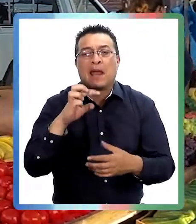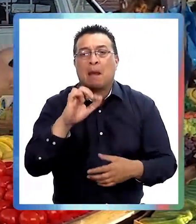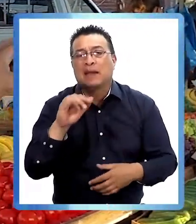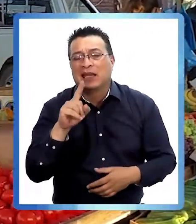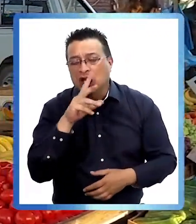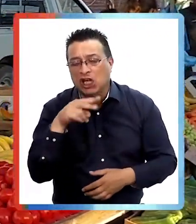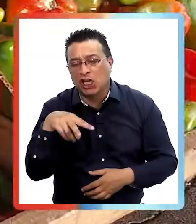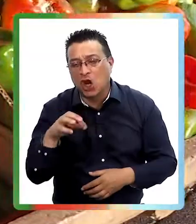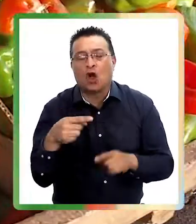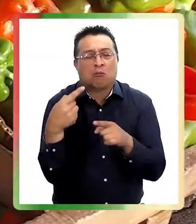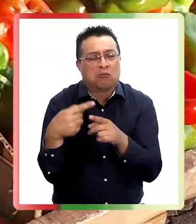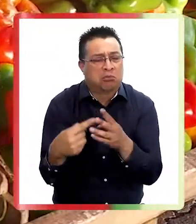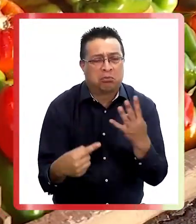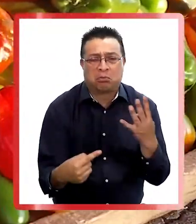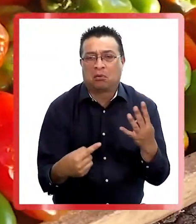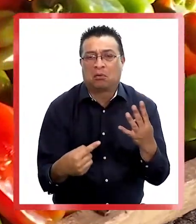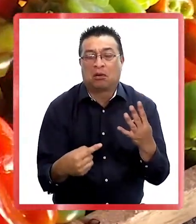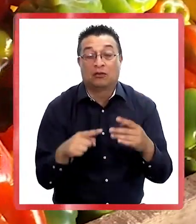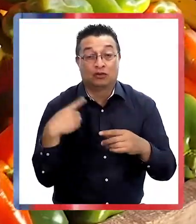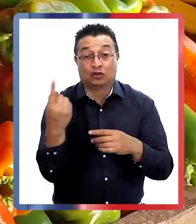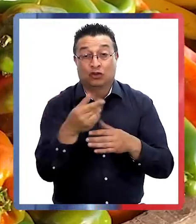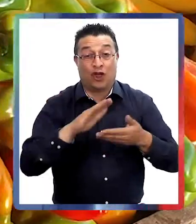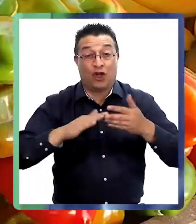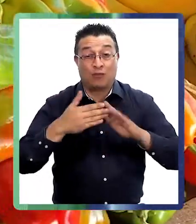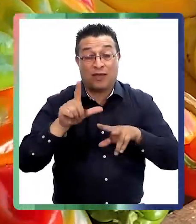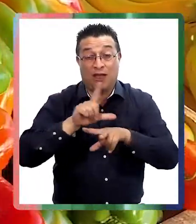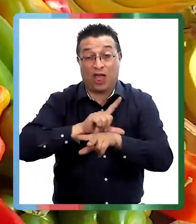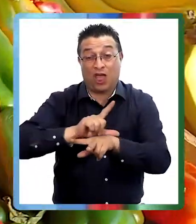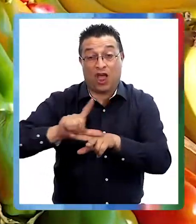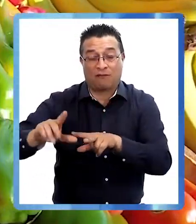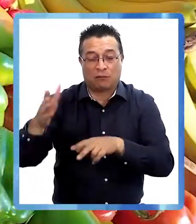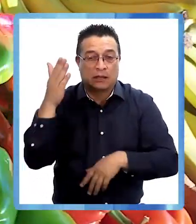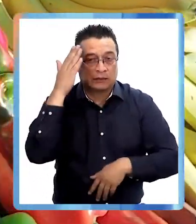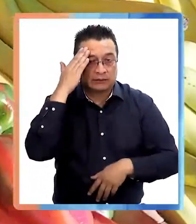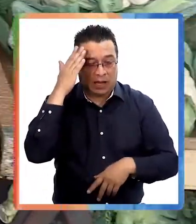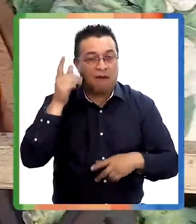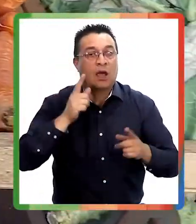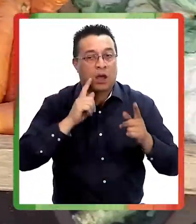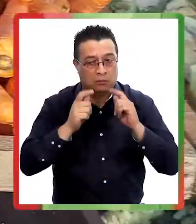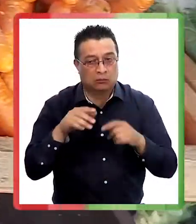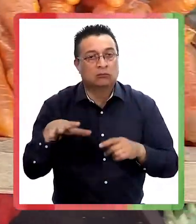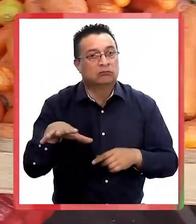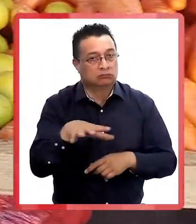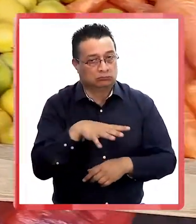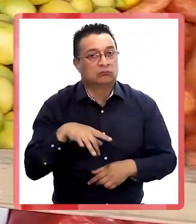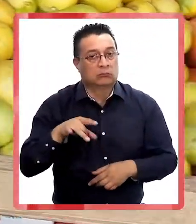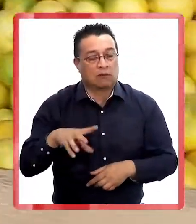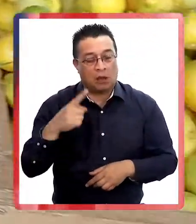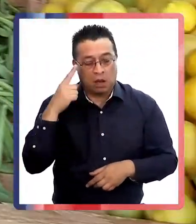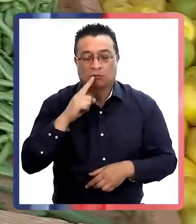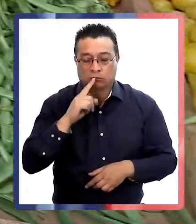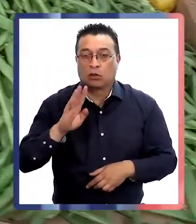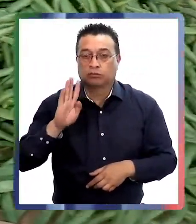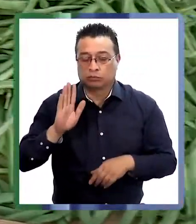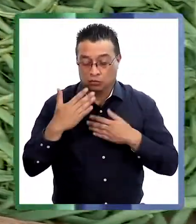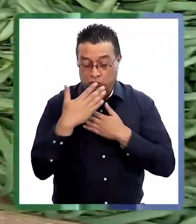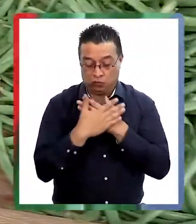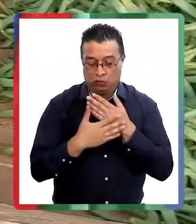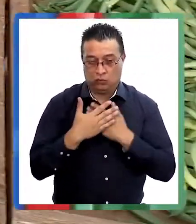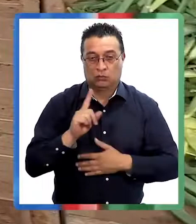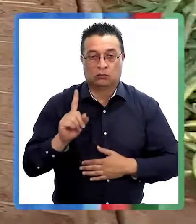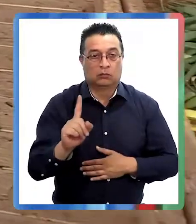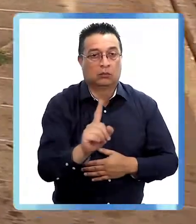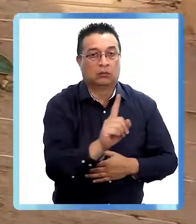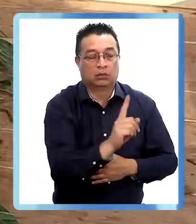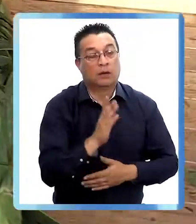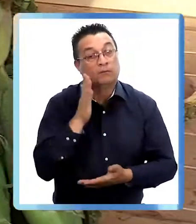tengo de todo. Toda la comunidad longaviana está consciente de los riesgos existentes, pero también está el compromiso de tomar las medidas necesarias